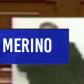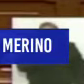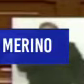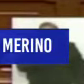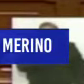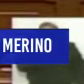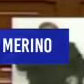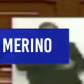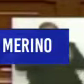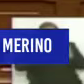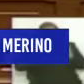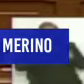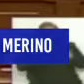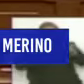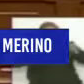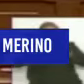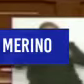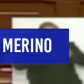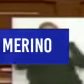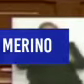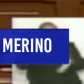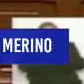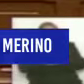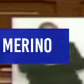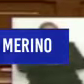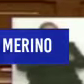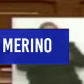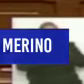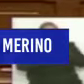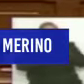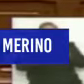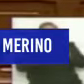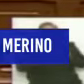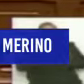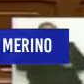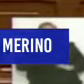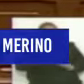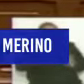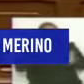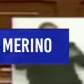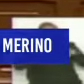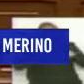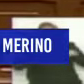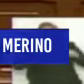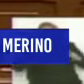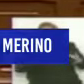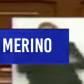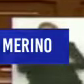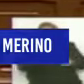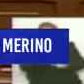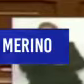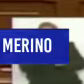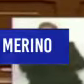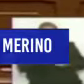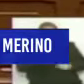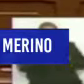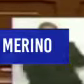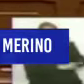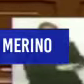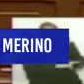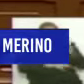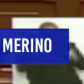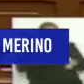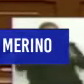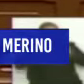que certifique o explique a qué mafia se refiere, porque eso es inaceptable en un Congreso que viene trabajando por las mayorías nacionales y